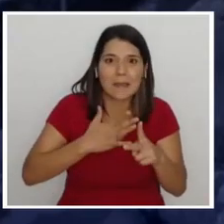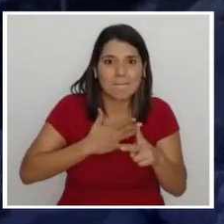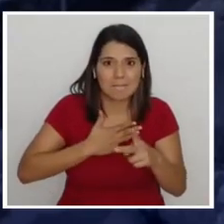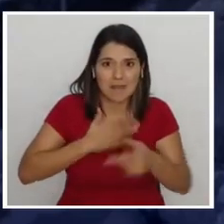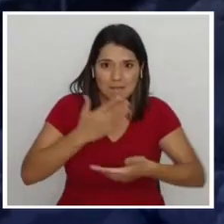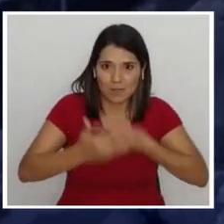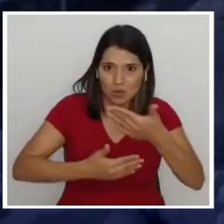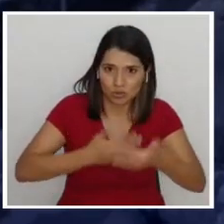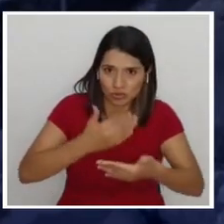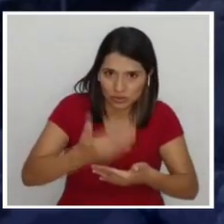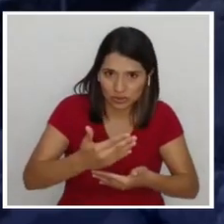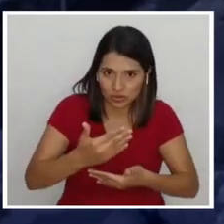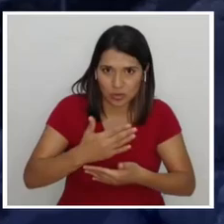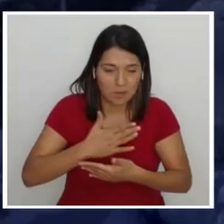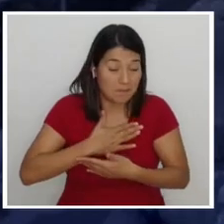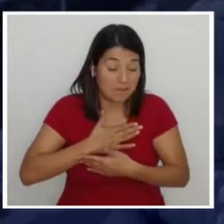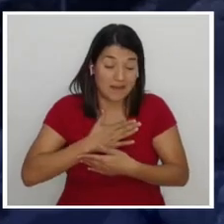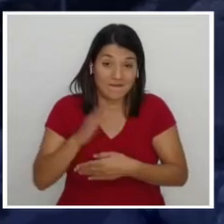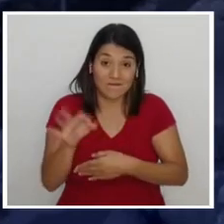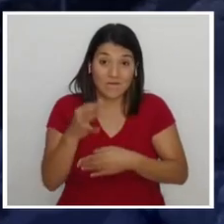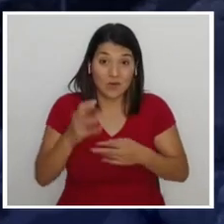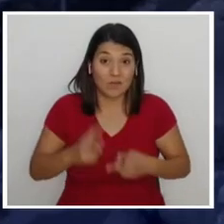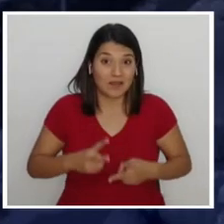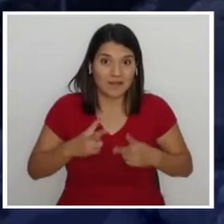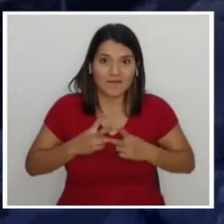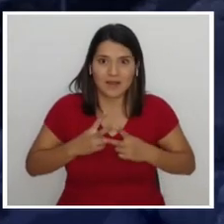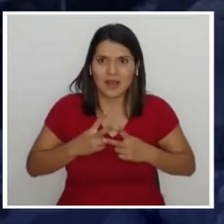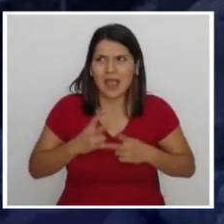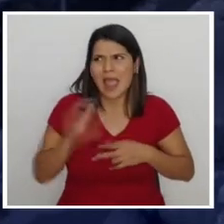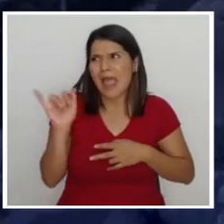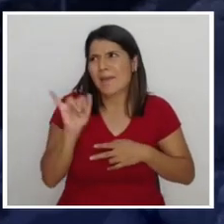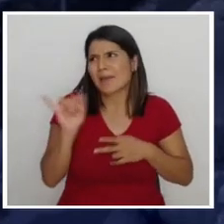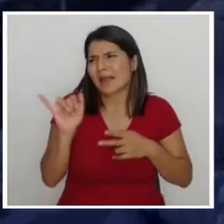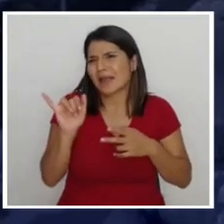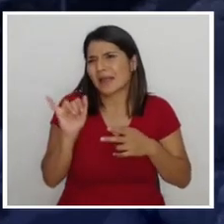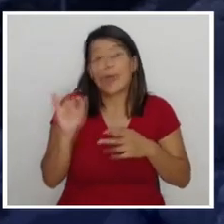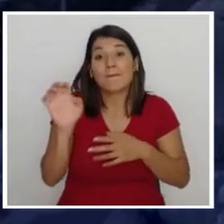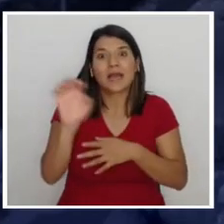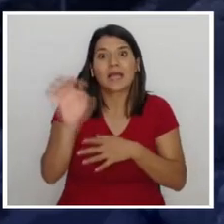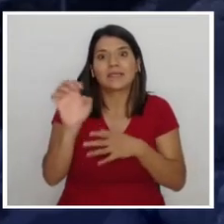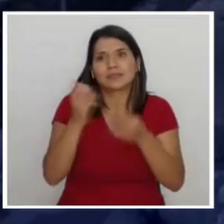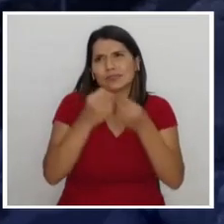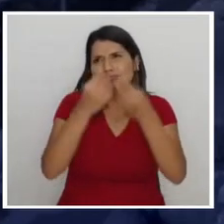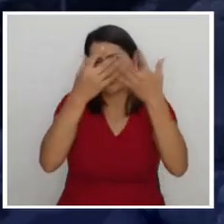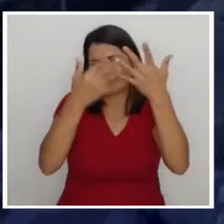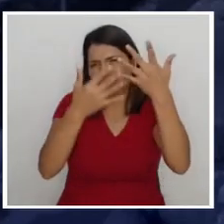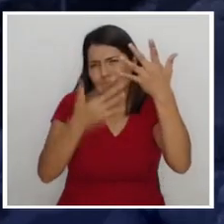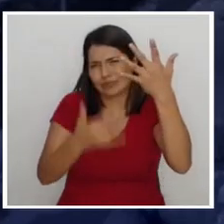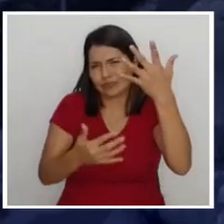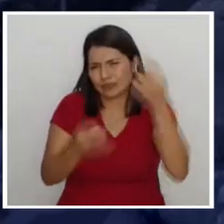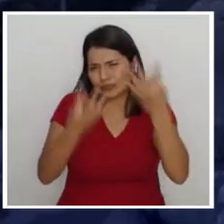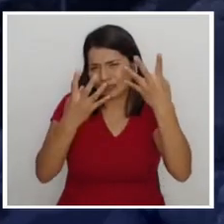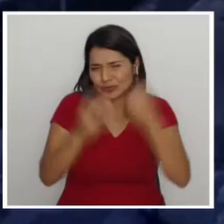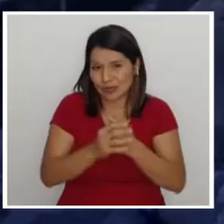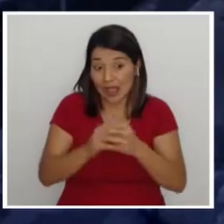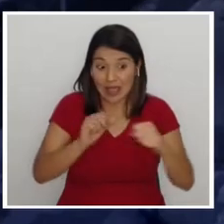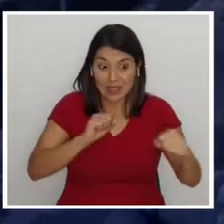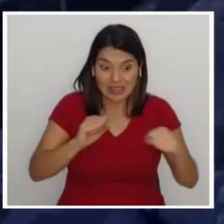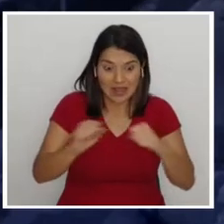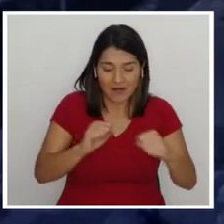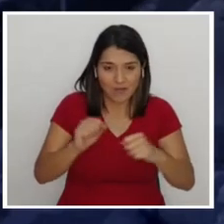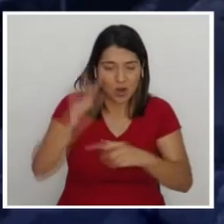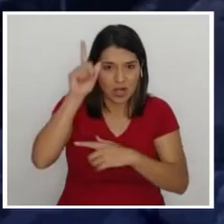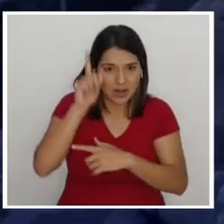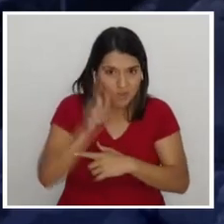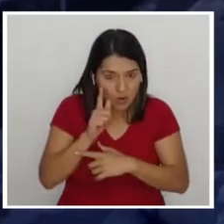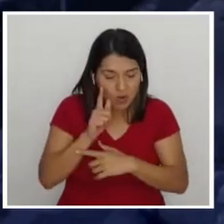vida. Emergencias, pues muchas. El terremoto de Limón. El terremoto de Limón marcó mi vida